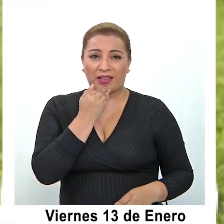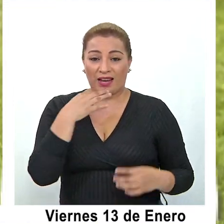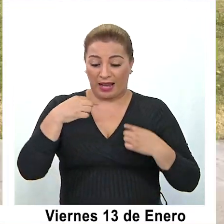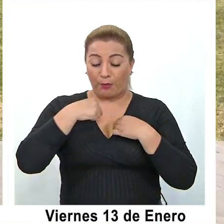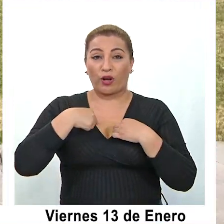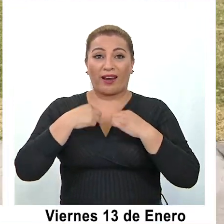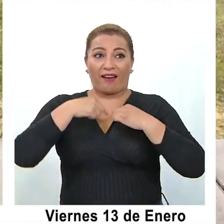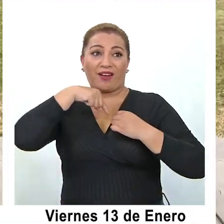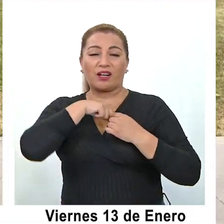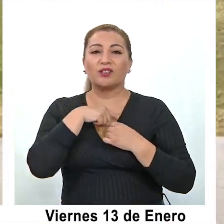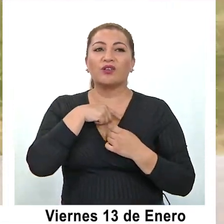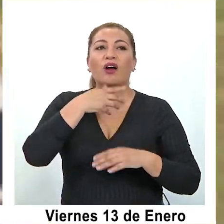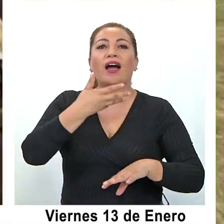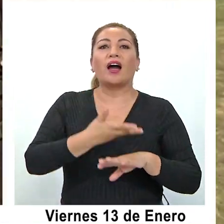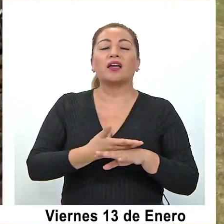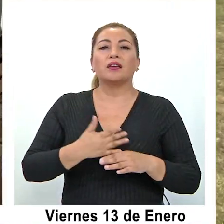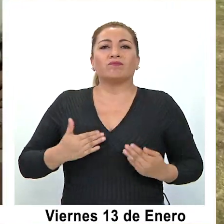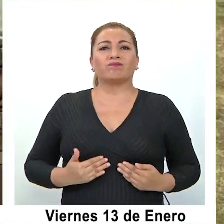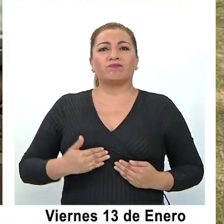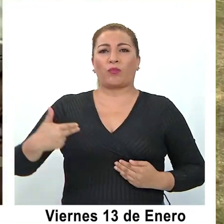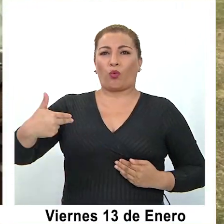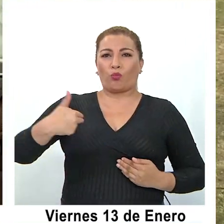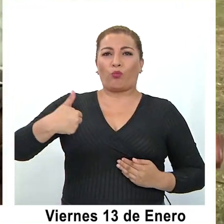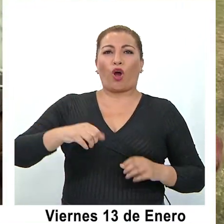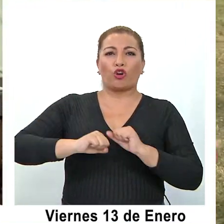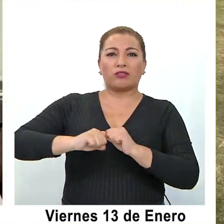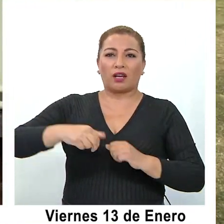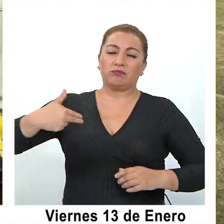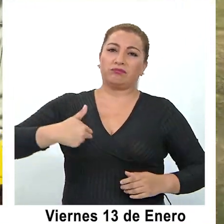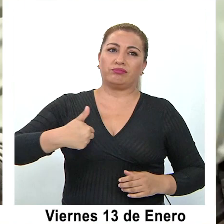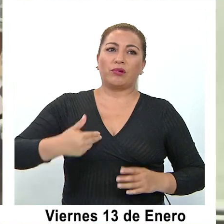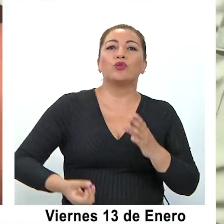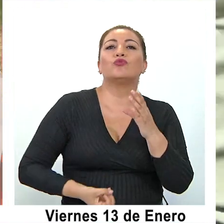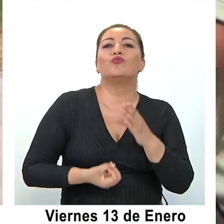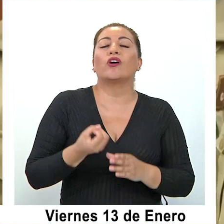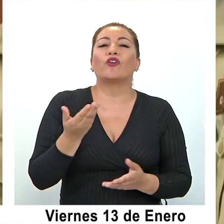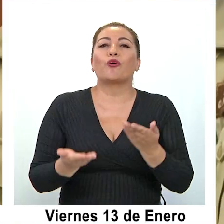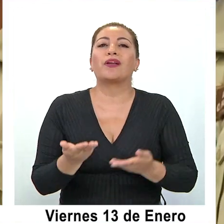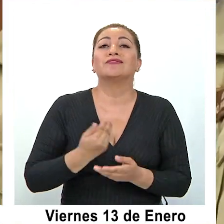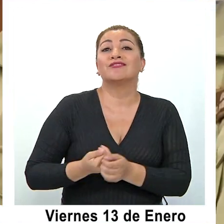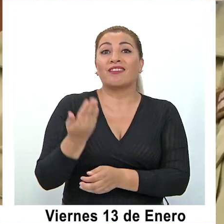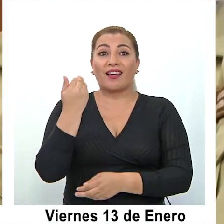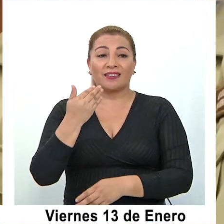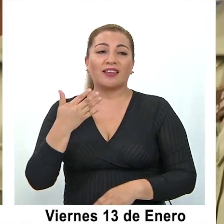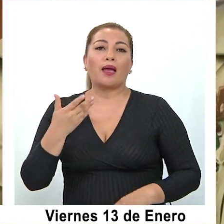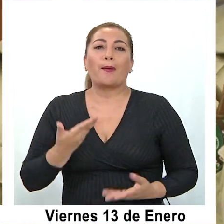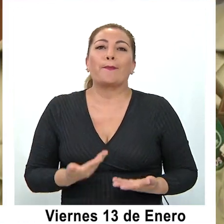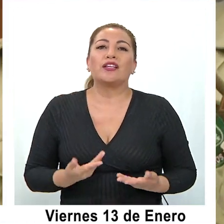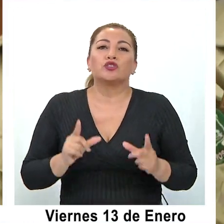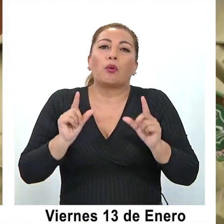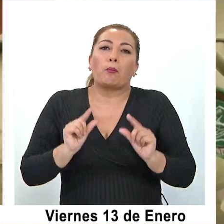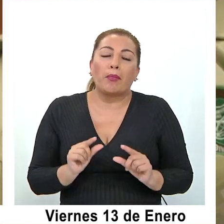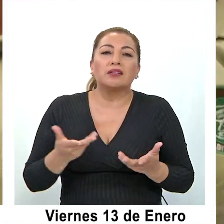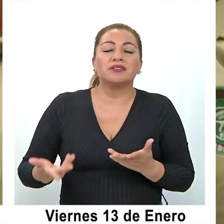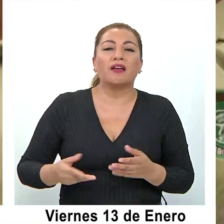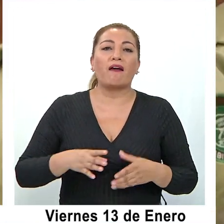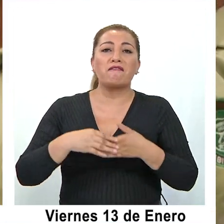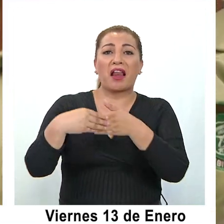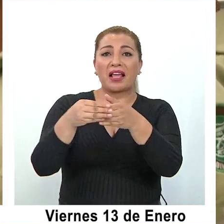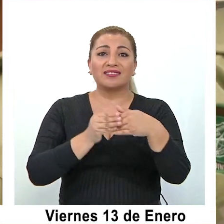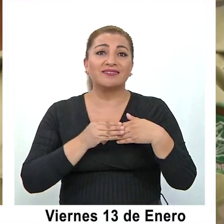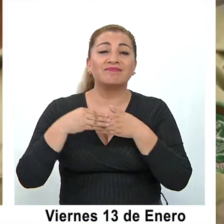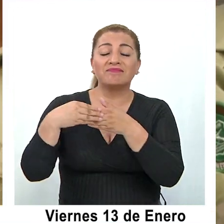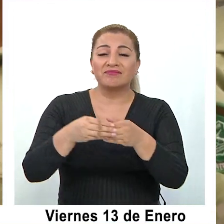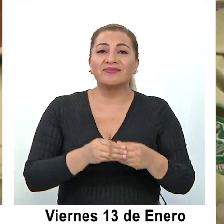poleras mantendrá un chaleco antibala mucho más moderno que sus versiones anteriores, ya que tiene menor peso, es más flexible